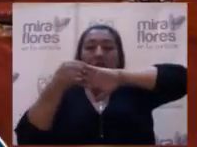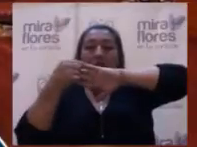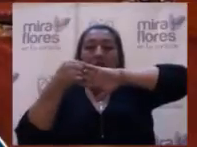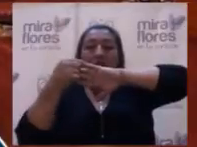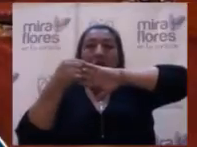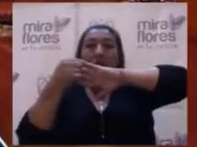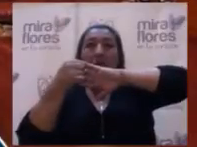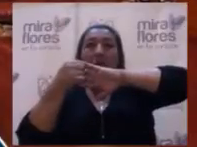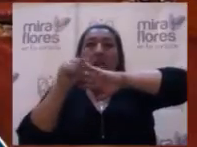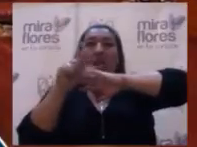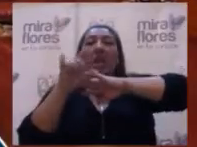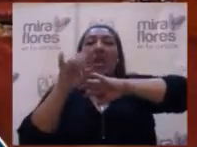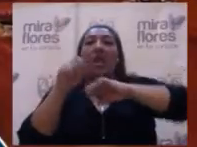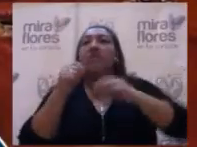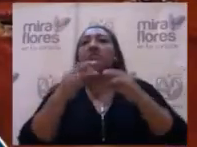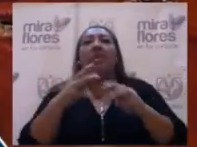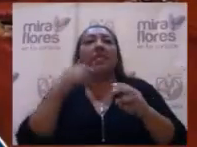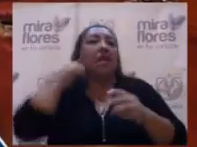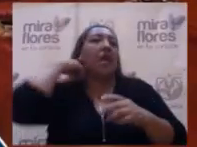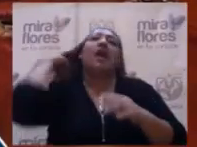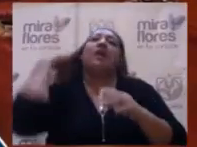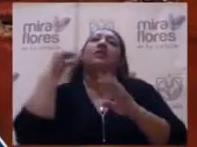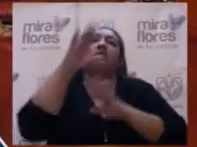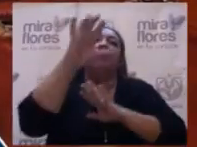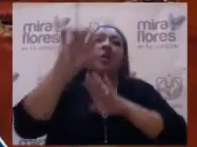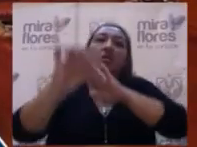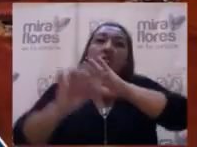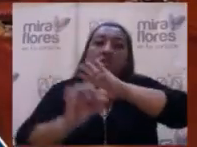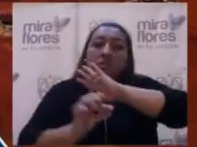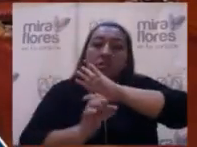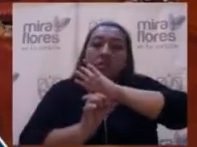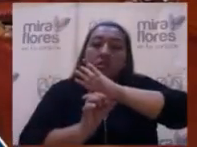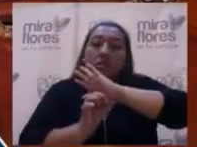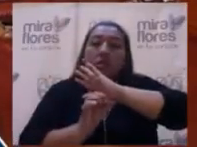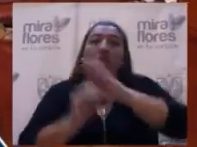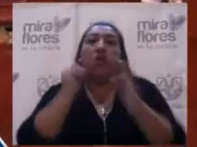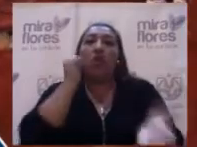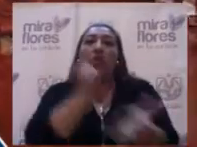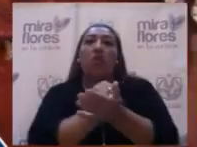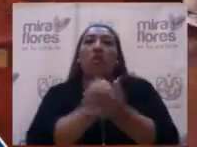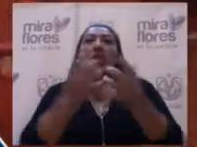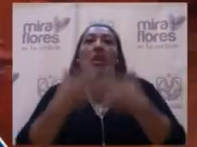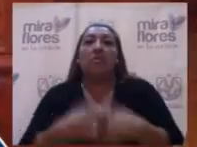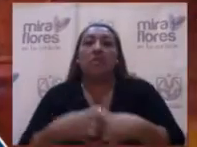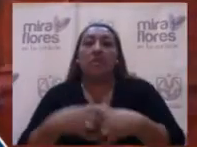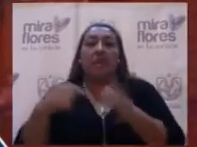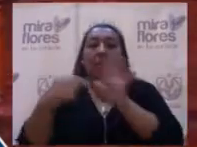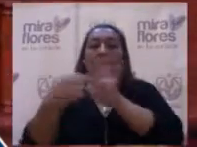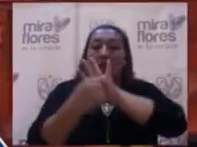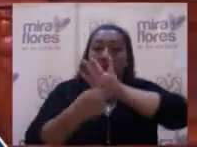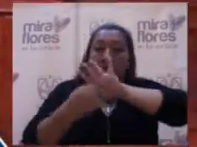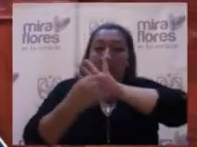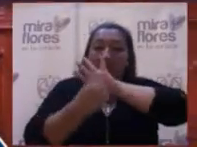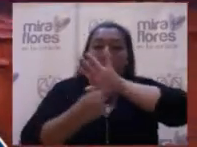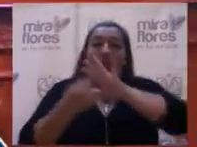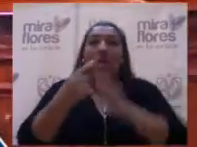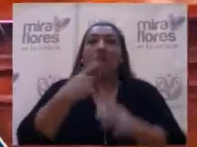ninguna publicidad. Y aquí más chiquito aparece el logo de la empresa donante, y acá está el logo de la municipalidad.